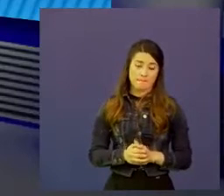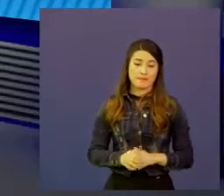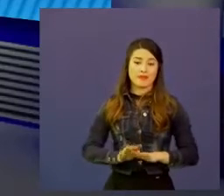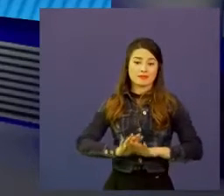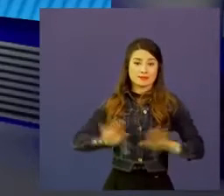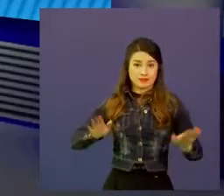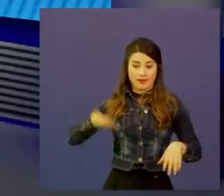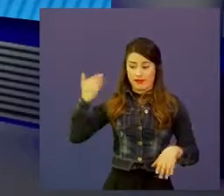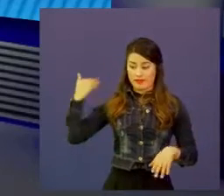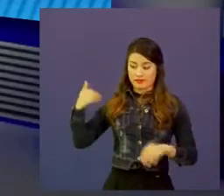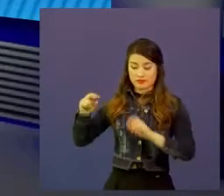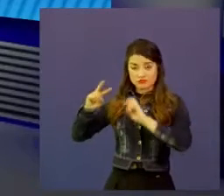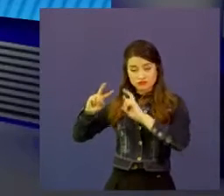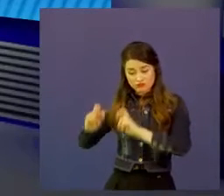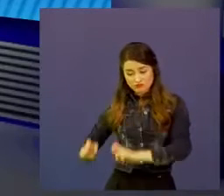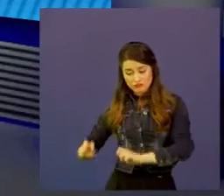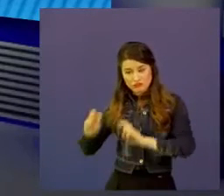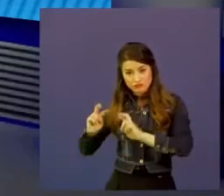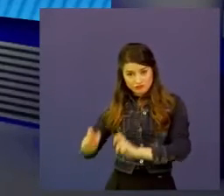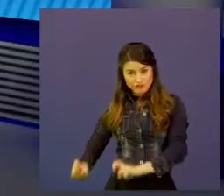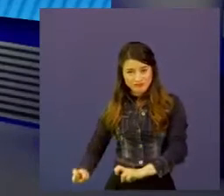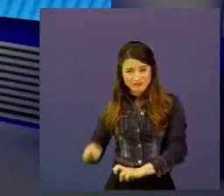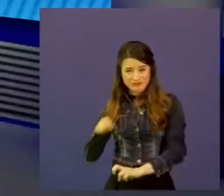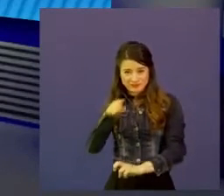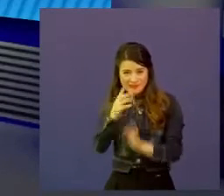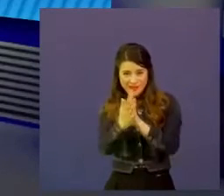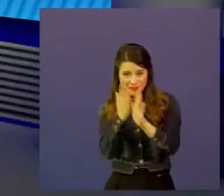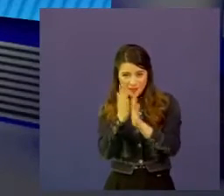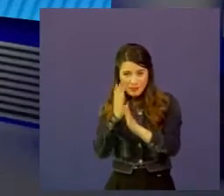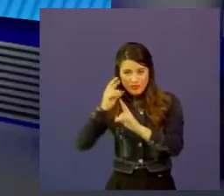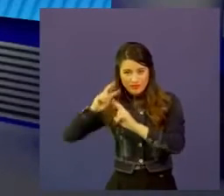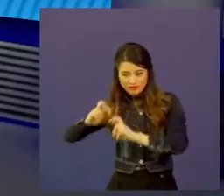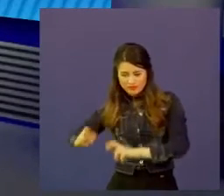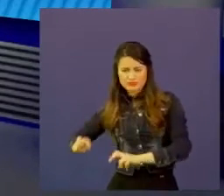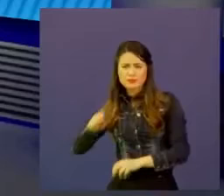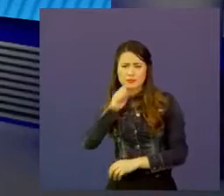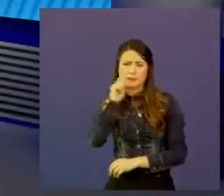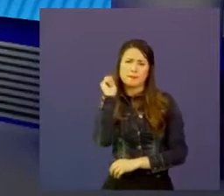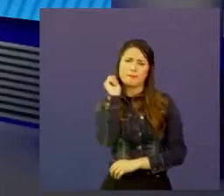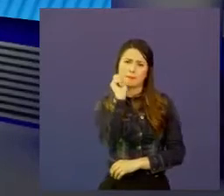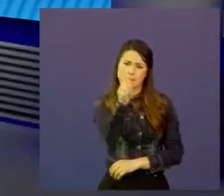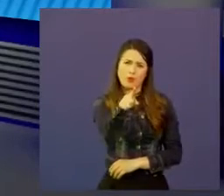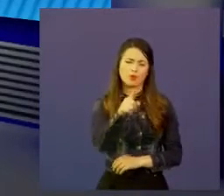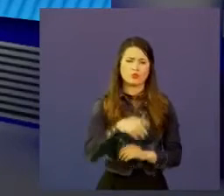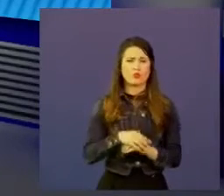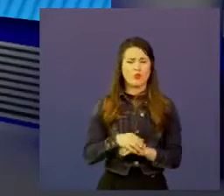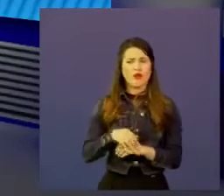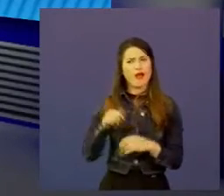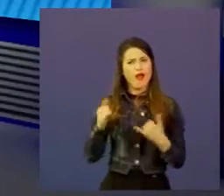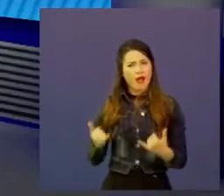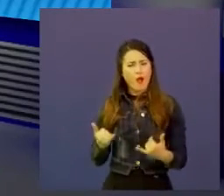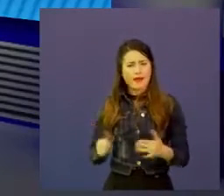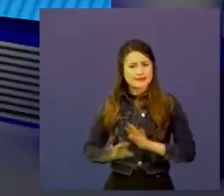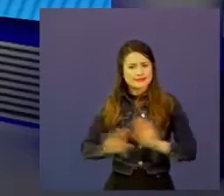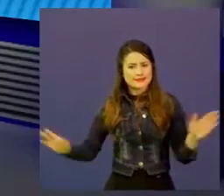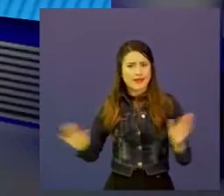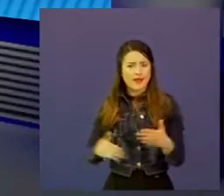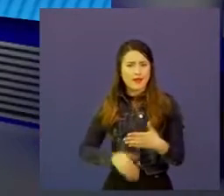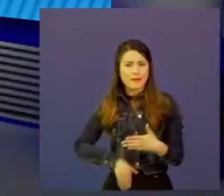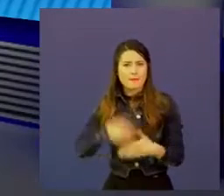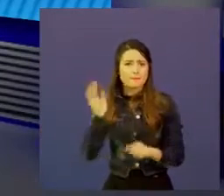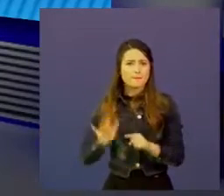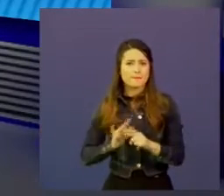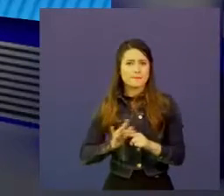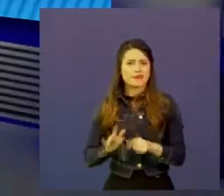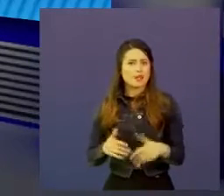hecho, ¿tú cómo crees que nosotros podríamos empezar ya con estas herramientas que tienen los docentes, que